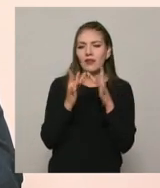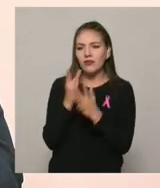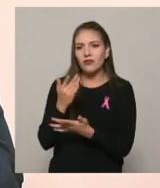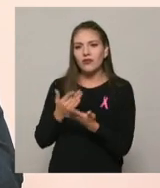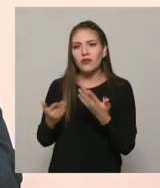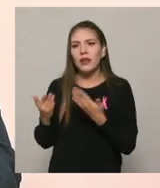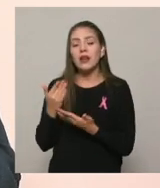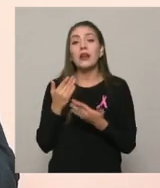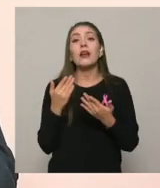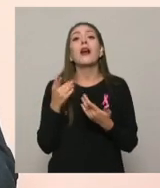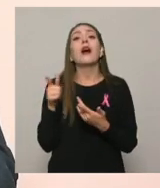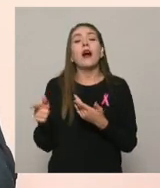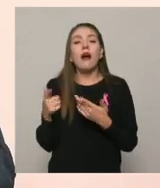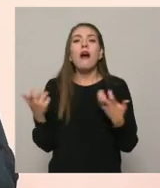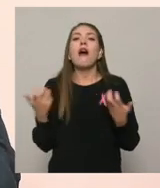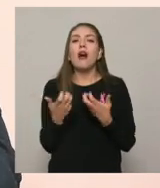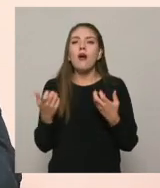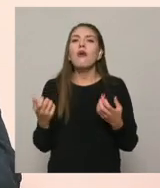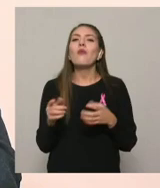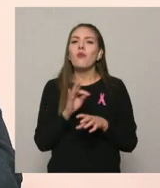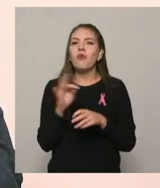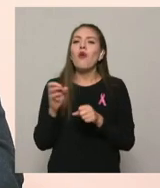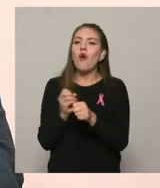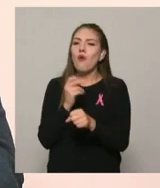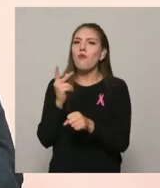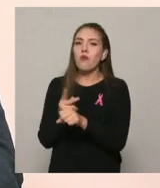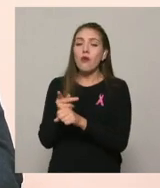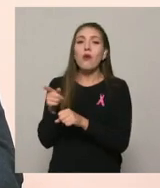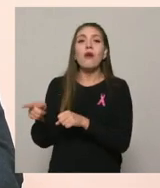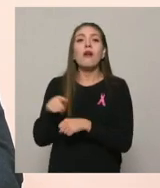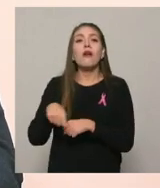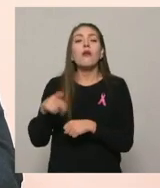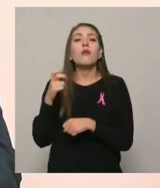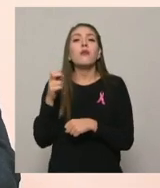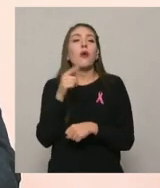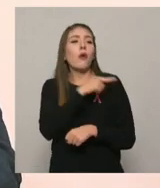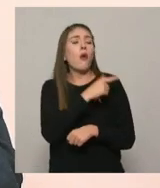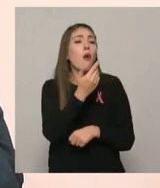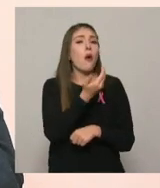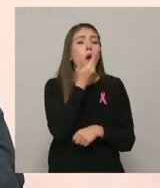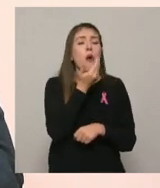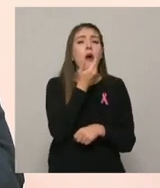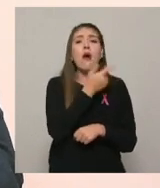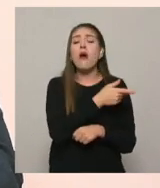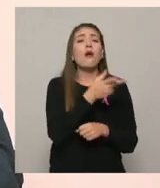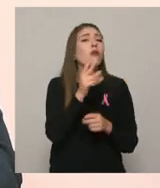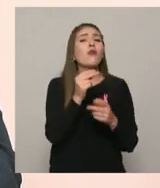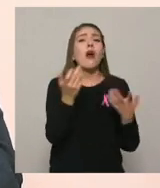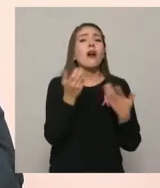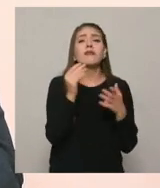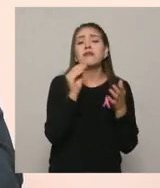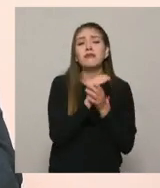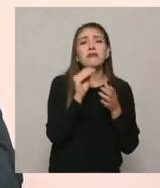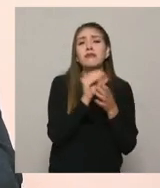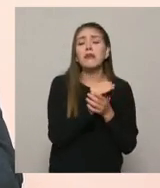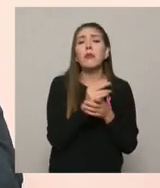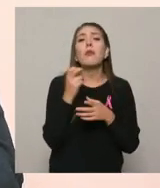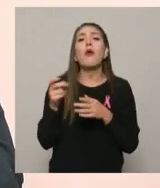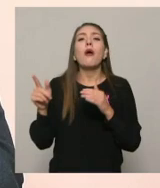medios están abriendo esas nuevas posibilidades que los medios tradicionales nunca le dieron, ¿no? O a cuentagotas, como dice Antimio, ha ido